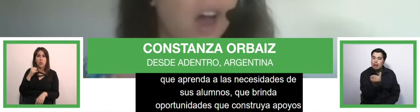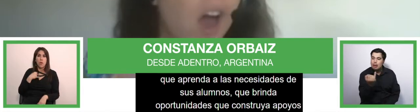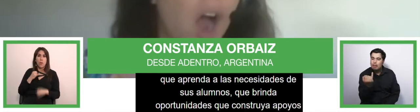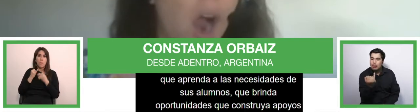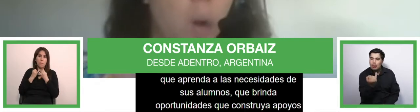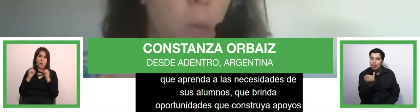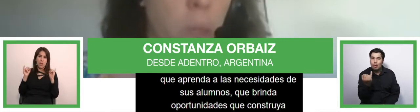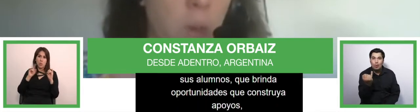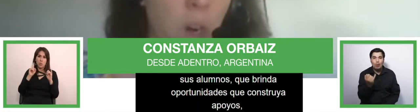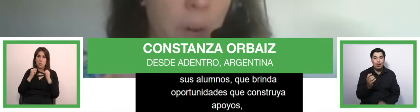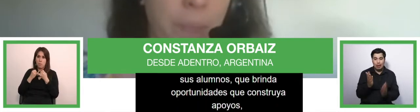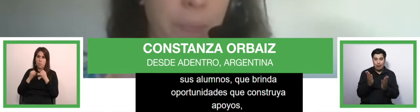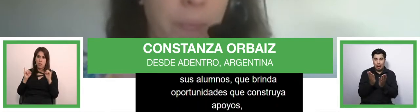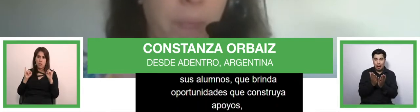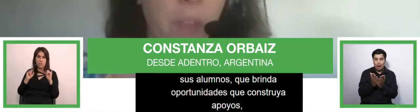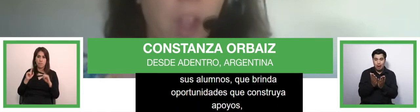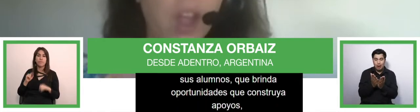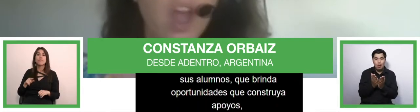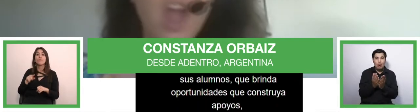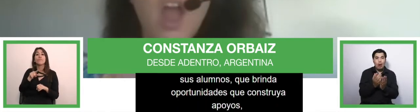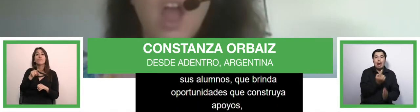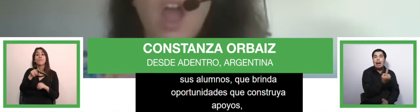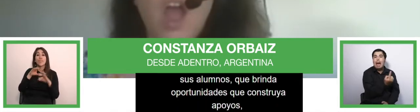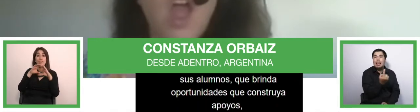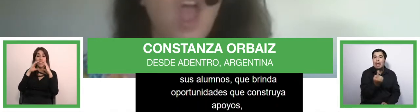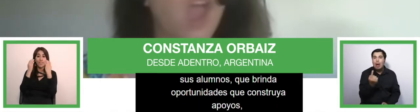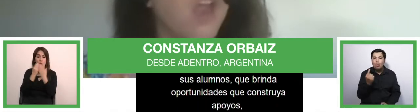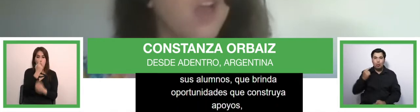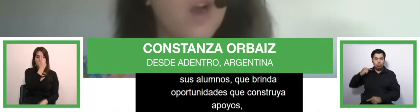cada alumno.